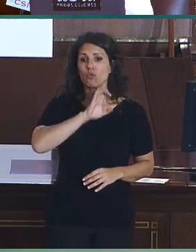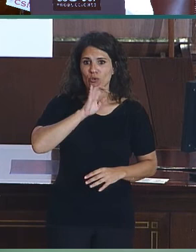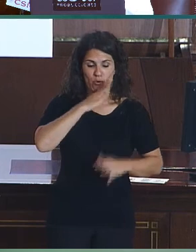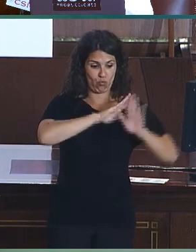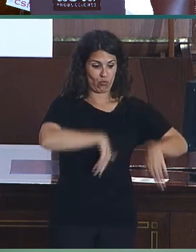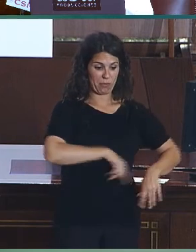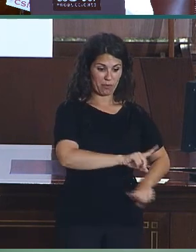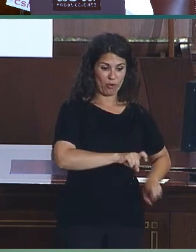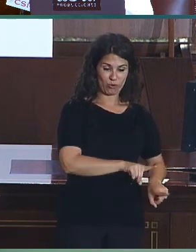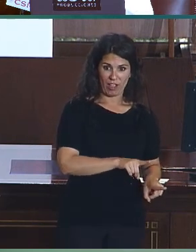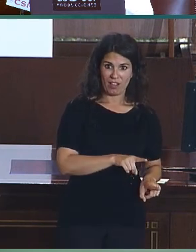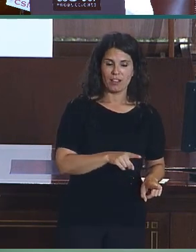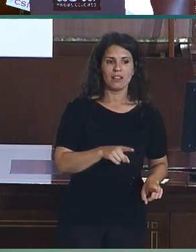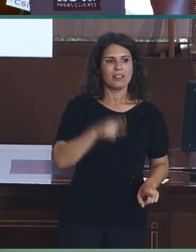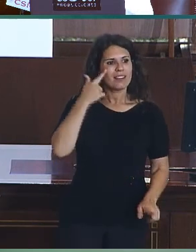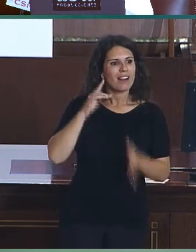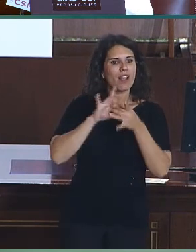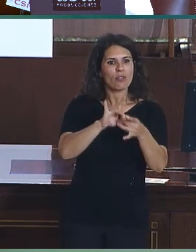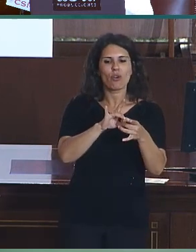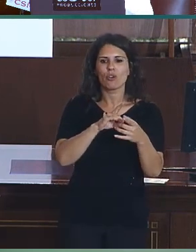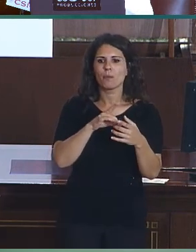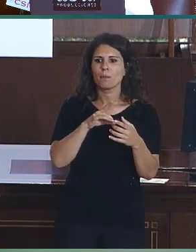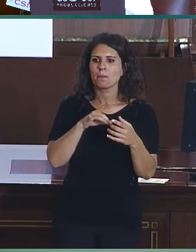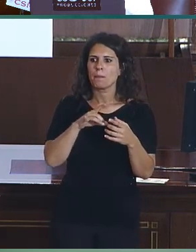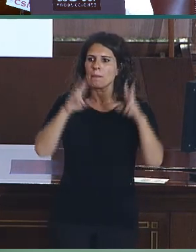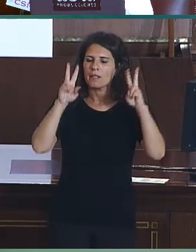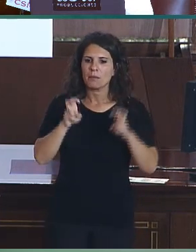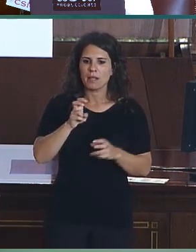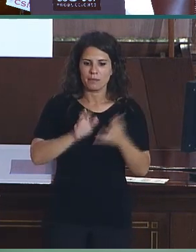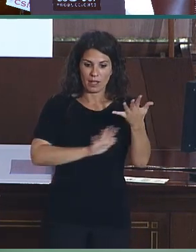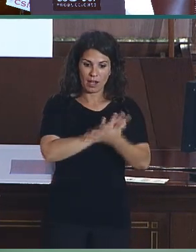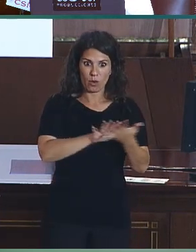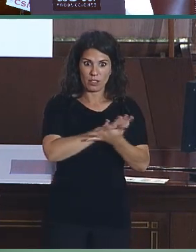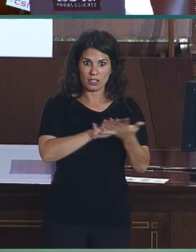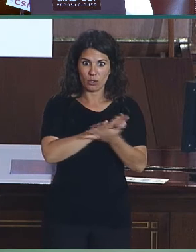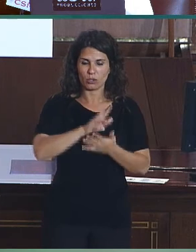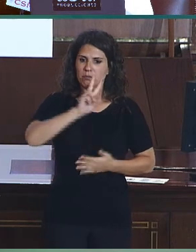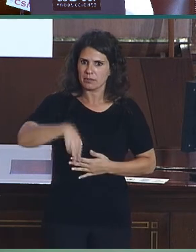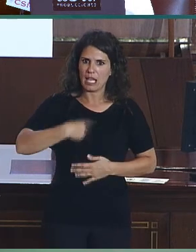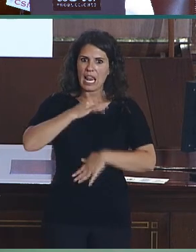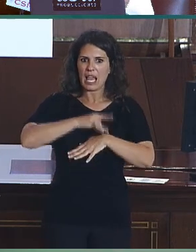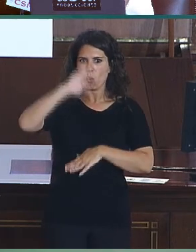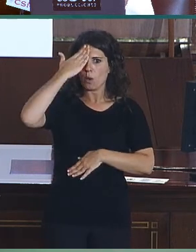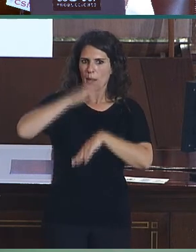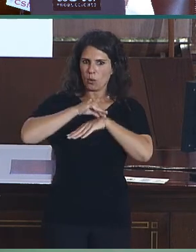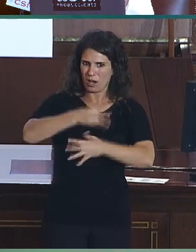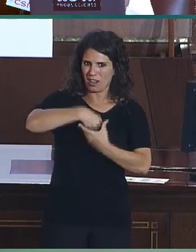pregunta tiene que ver con el funcionamiento de la lengua de signos como lengua vehicular en el